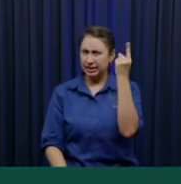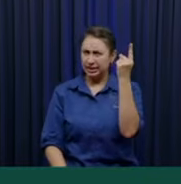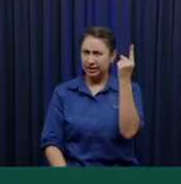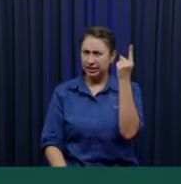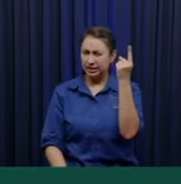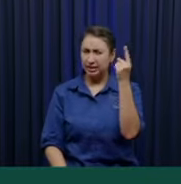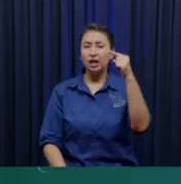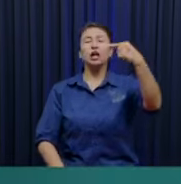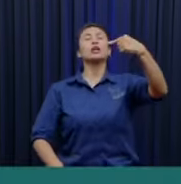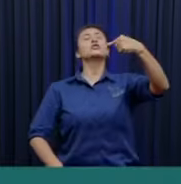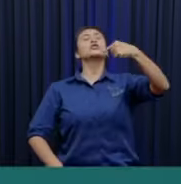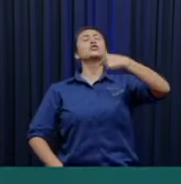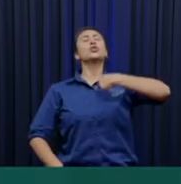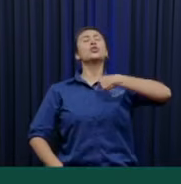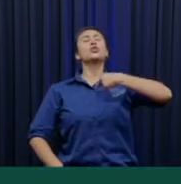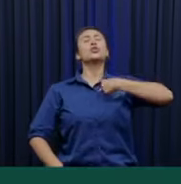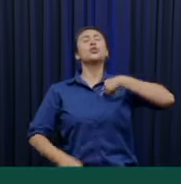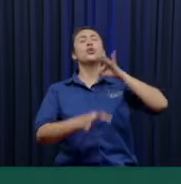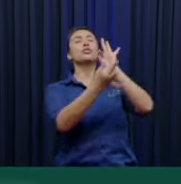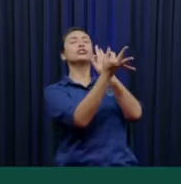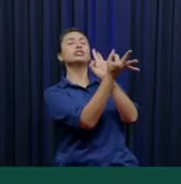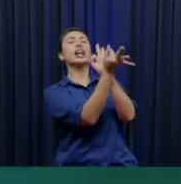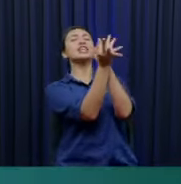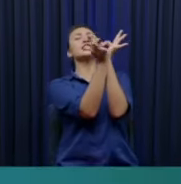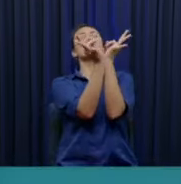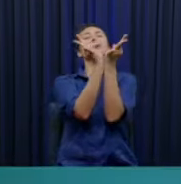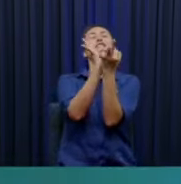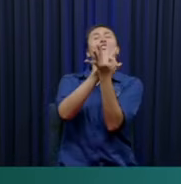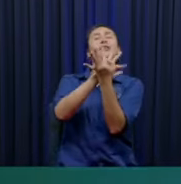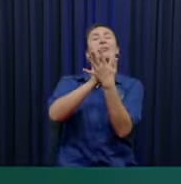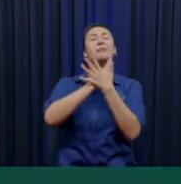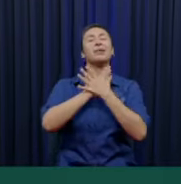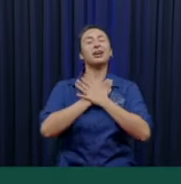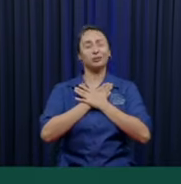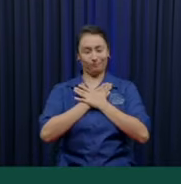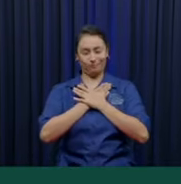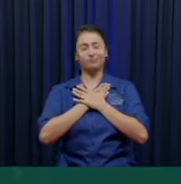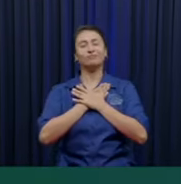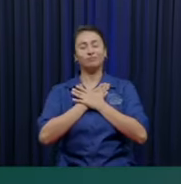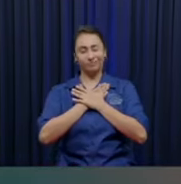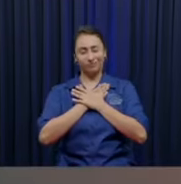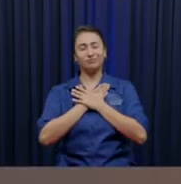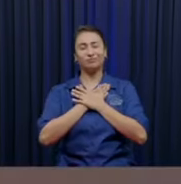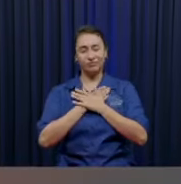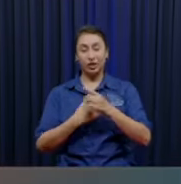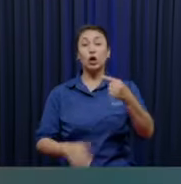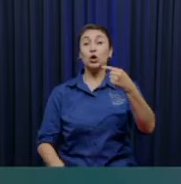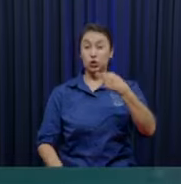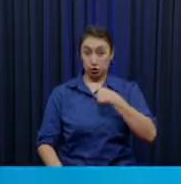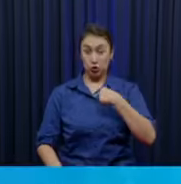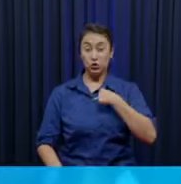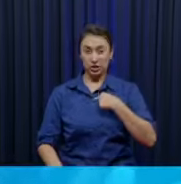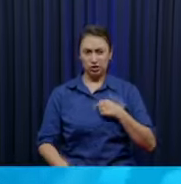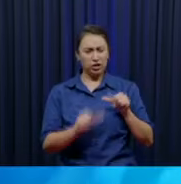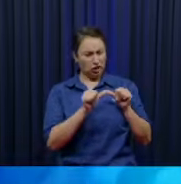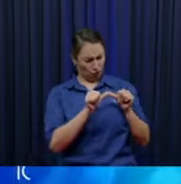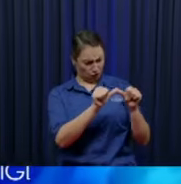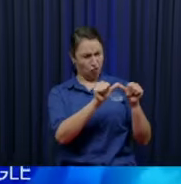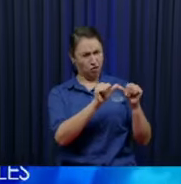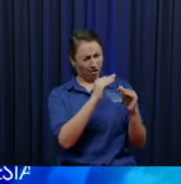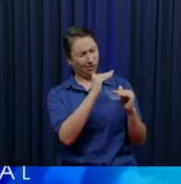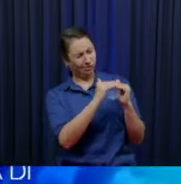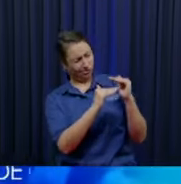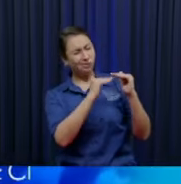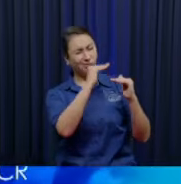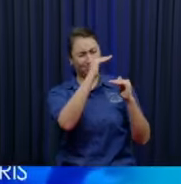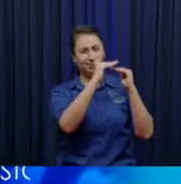voy a ser transformado. Gloria a Dios. Esa es fe. Ahora, otra cosa: yo ya estoy siendo transformado.